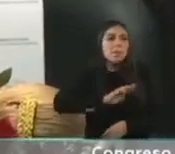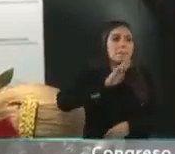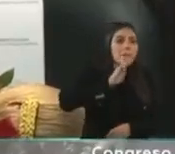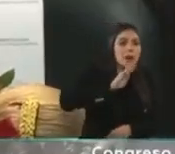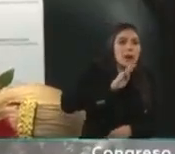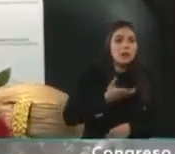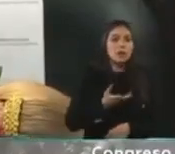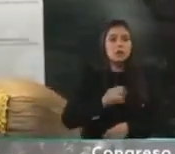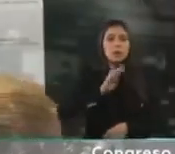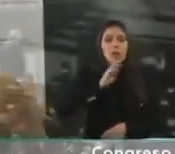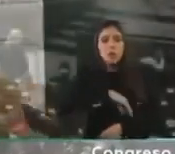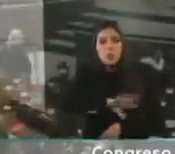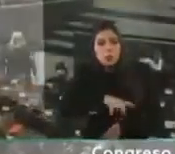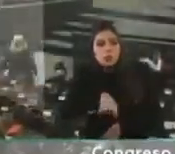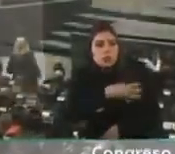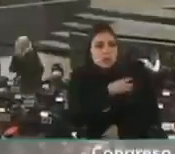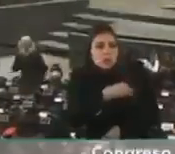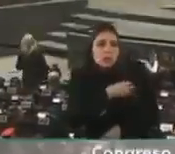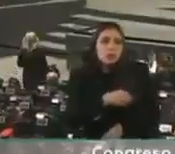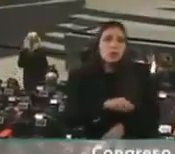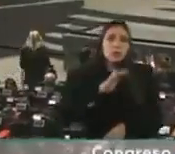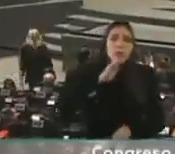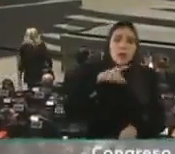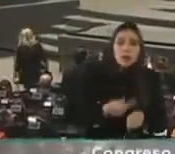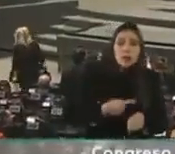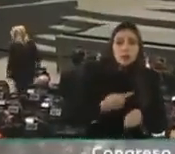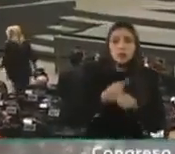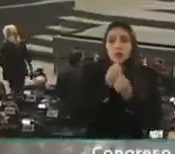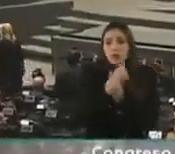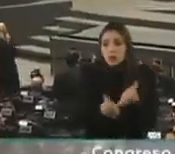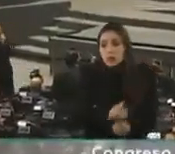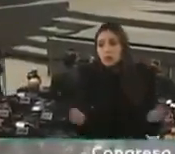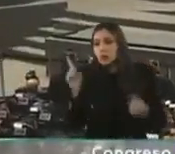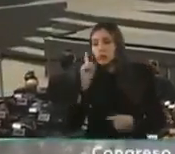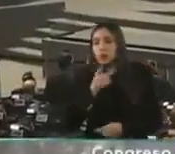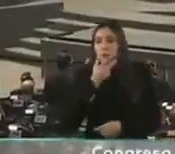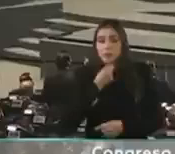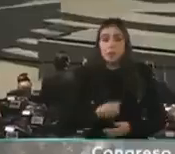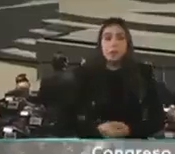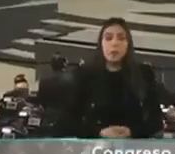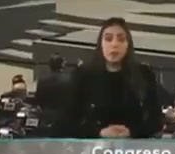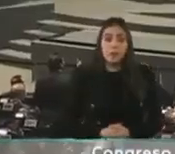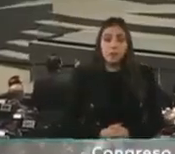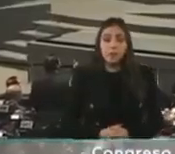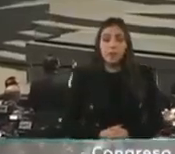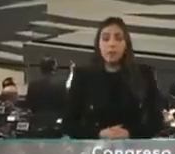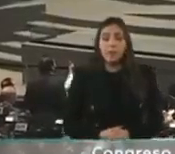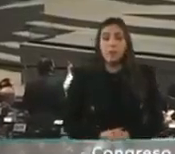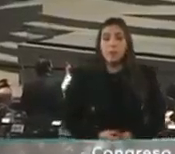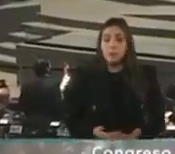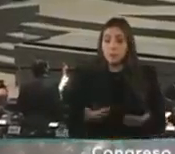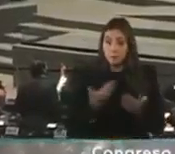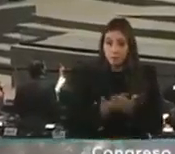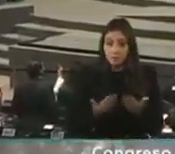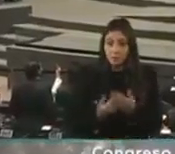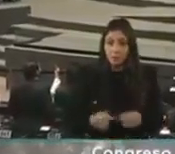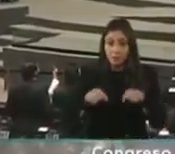las niñas y a los niños. Si paz es lo que necesitamos